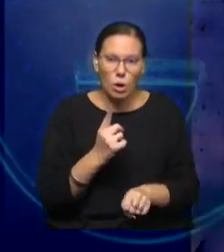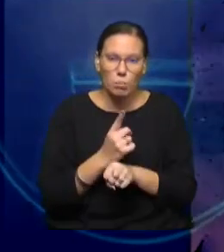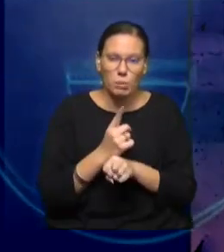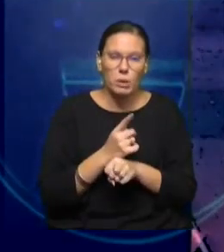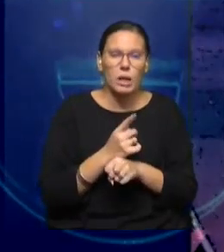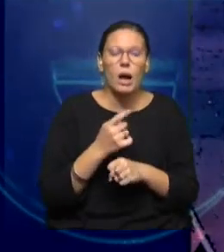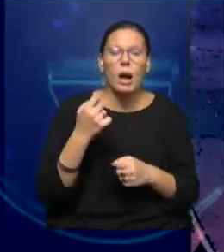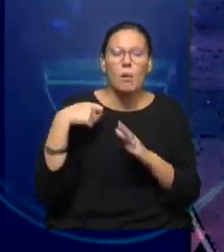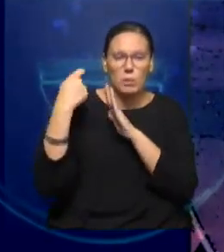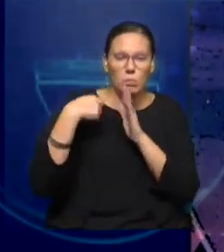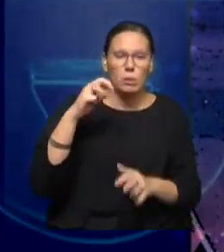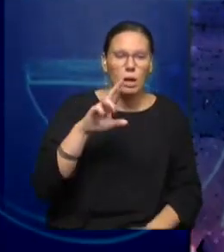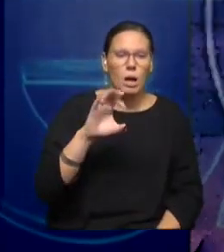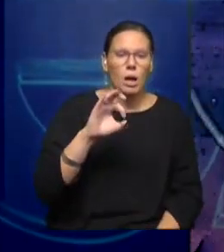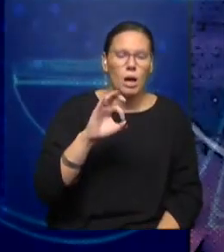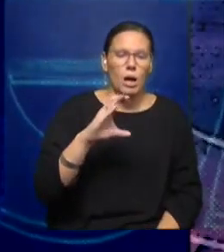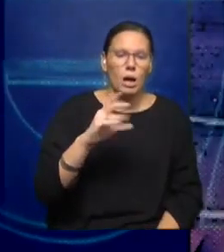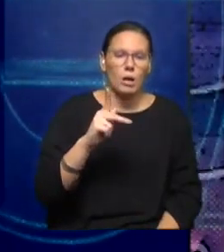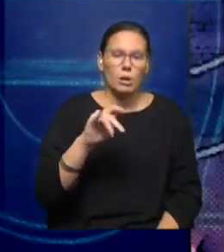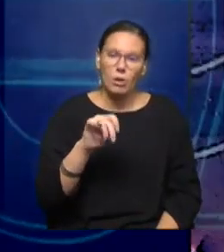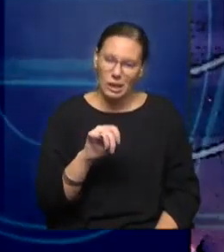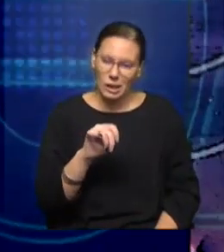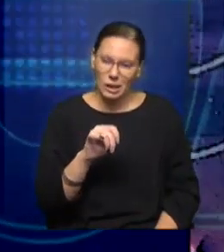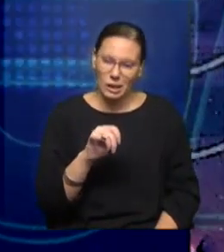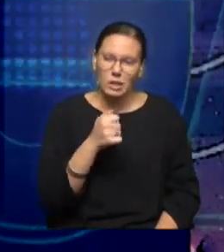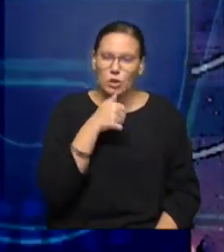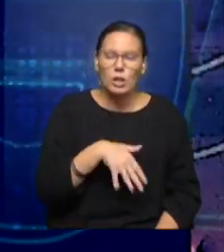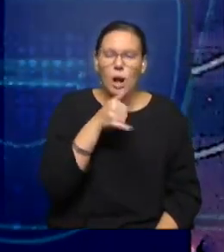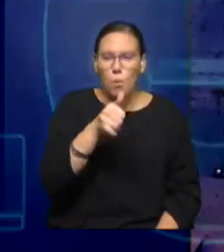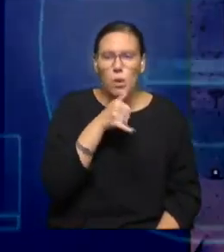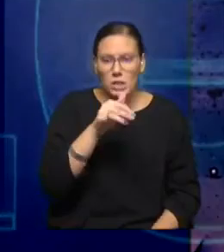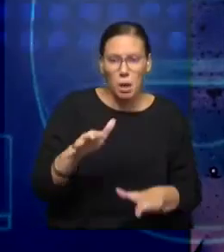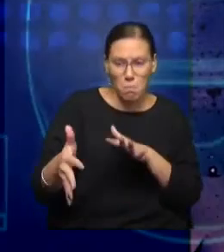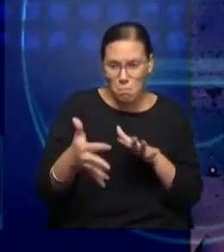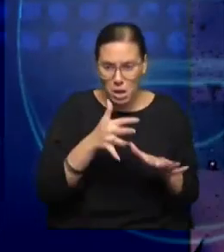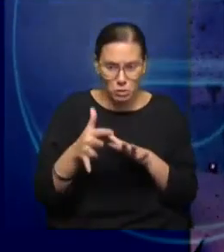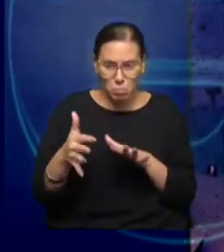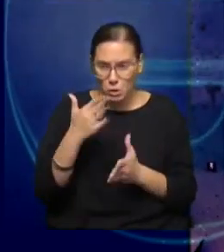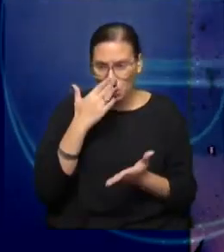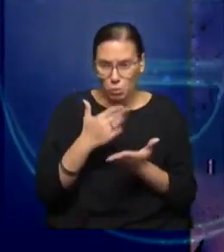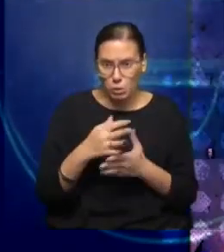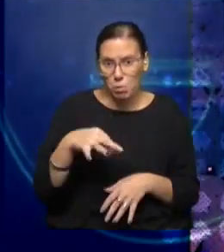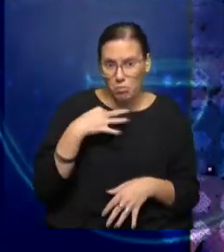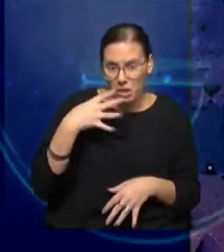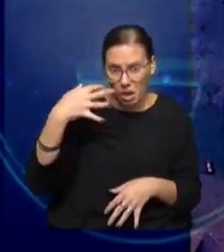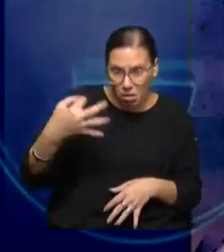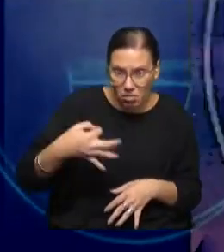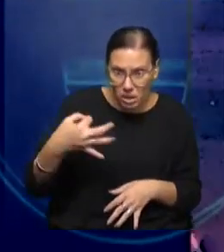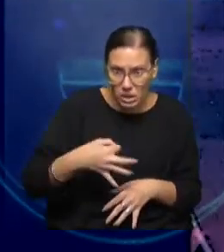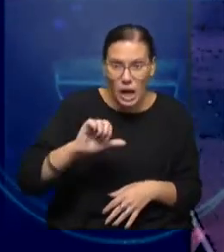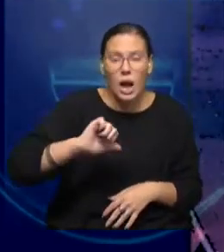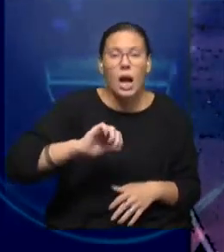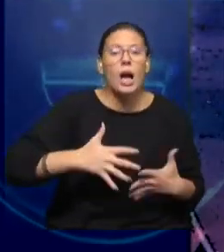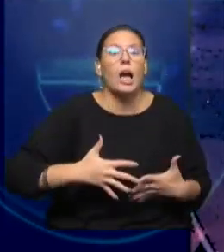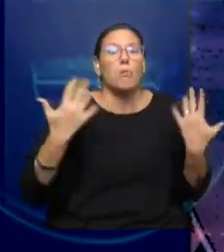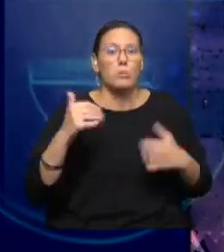es increíble claro este que es una historia que cuenta Más o menos lo que terminó pasando en la vida real y es el gran campeón